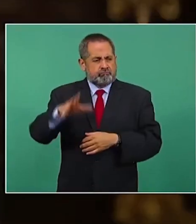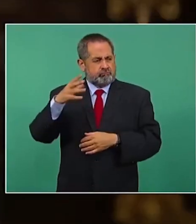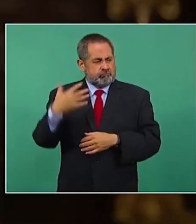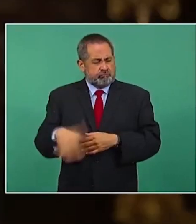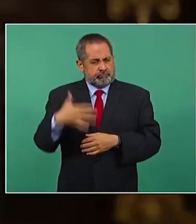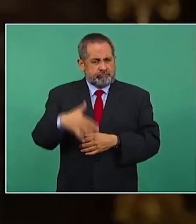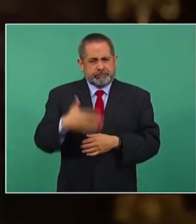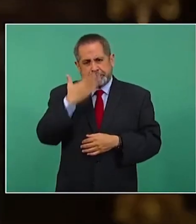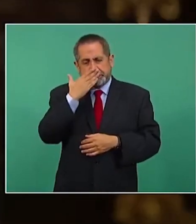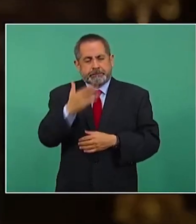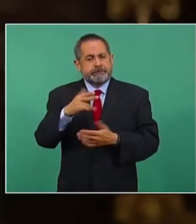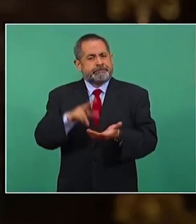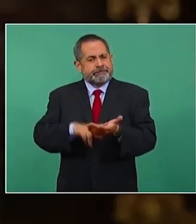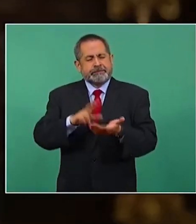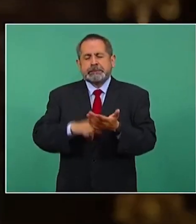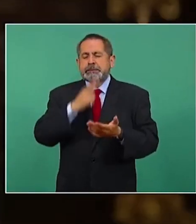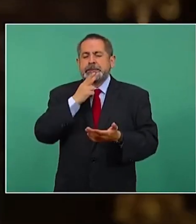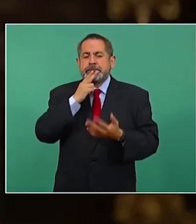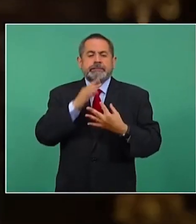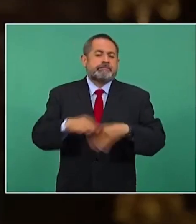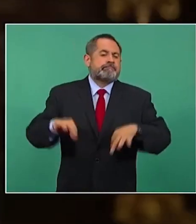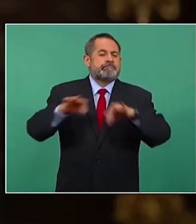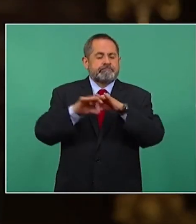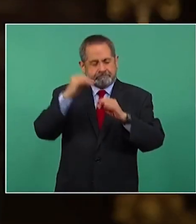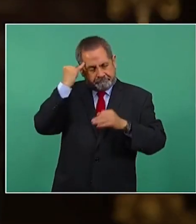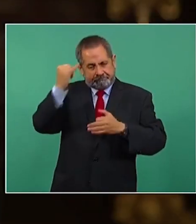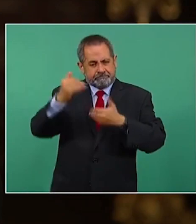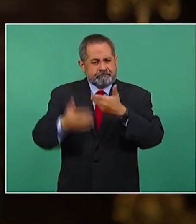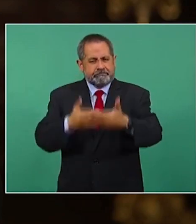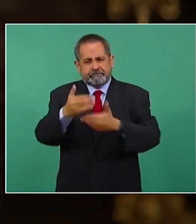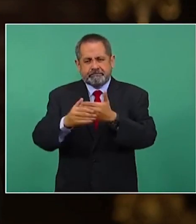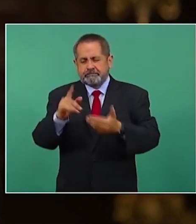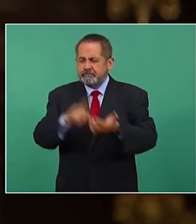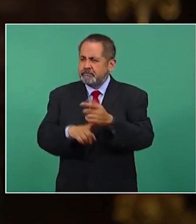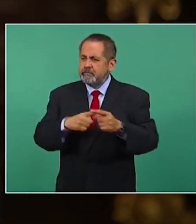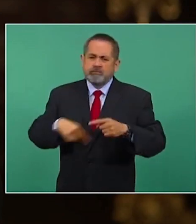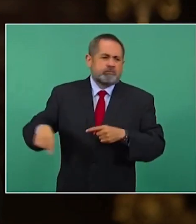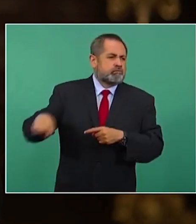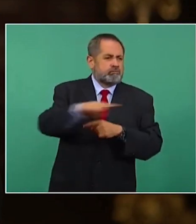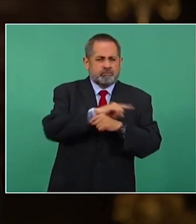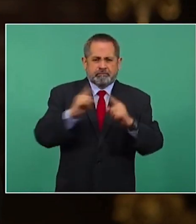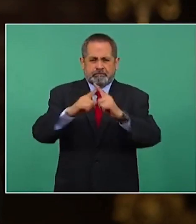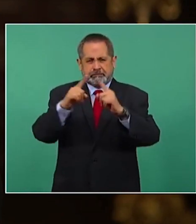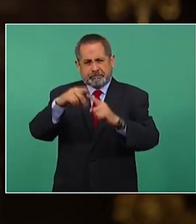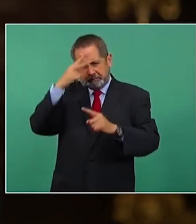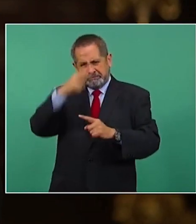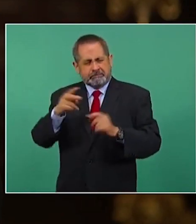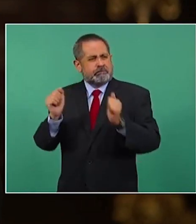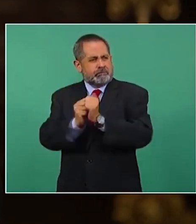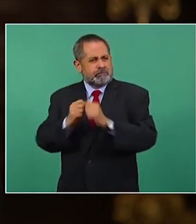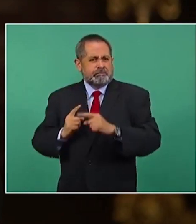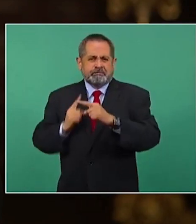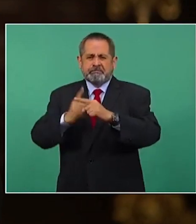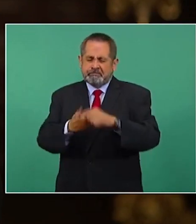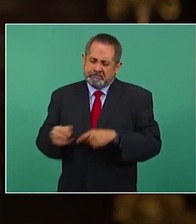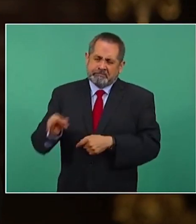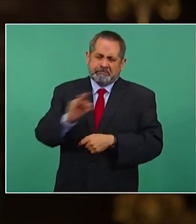conquista, o salvo que el término reciente para la iglesia de 2000 años sea a partir